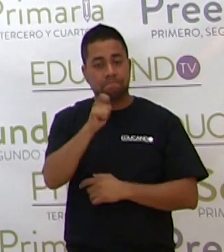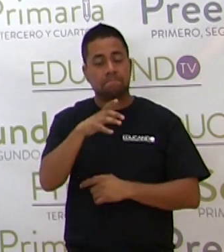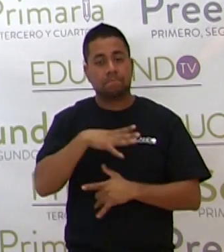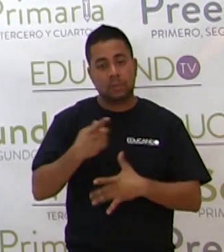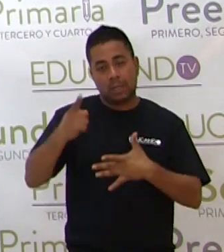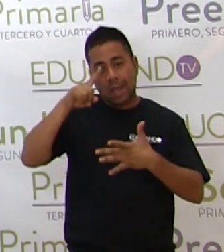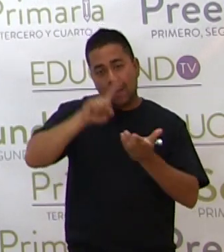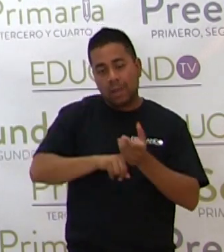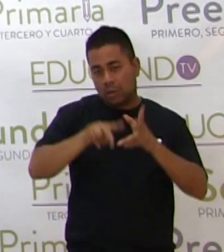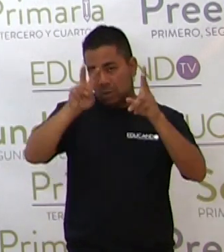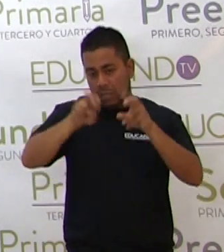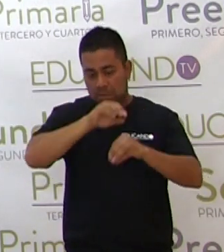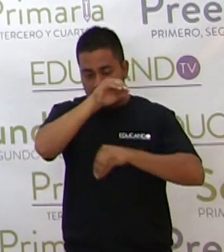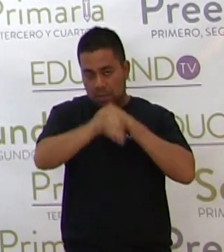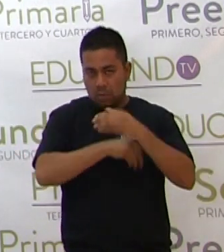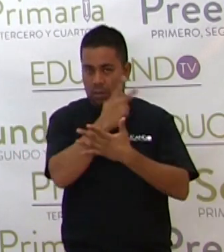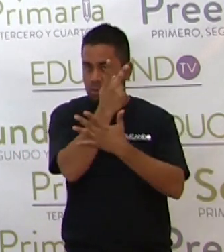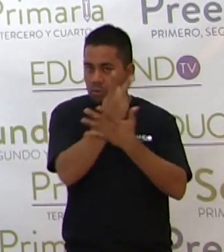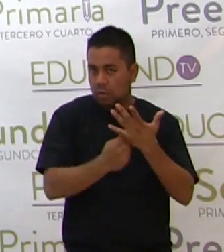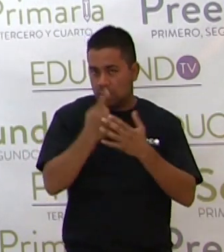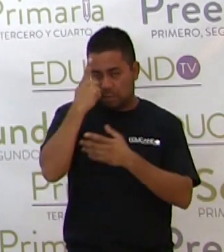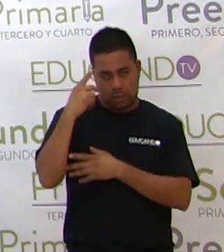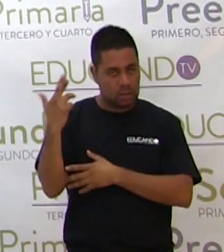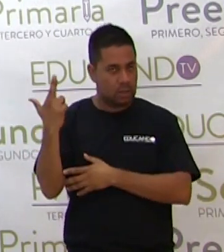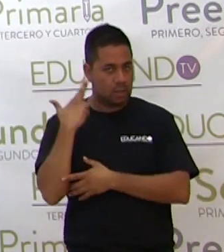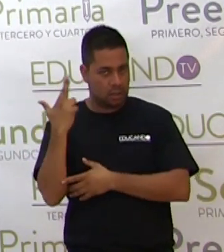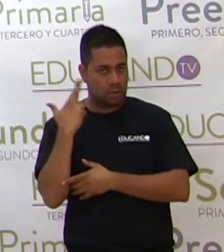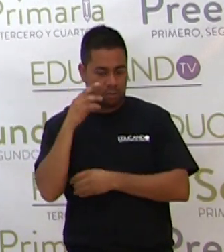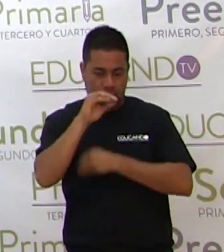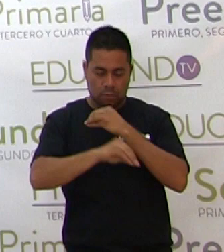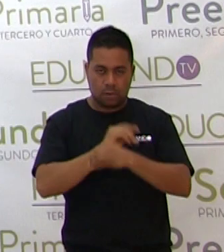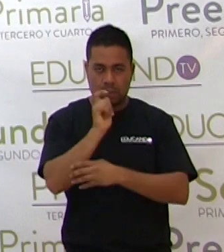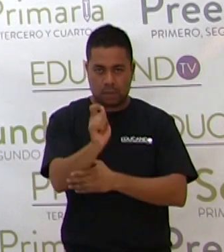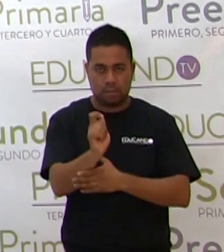contenido del programa de radio